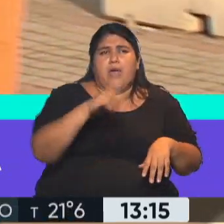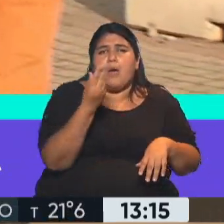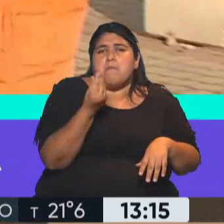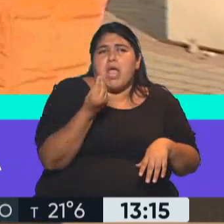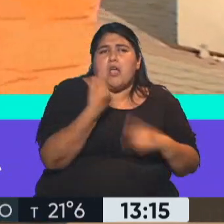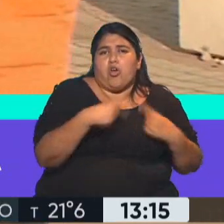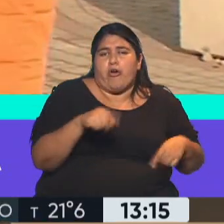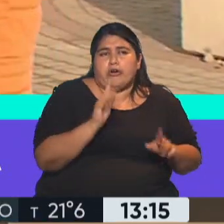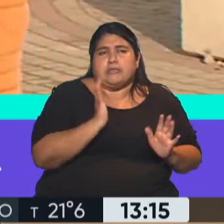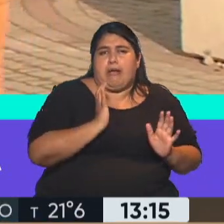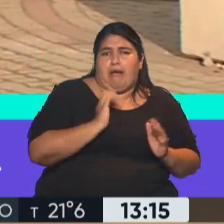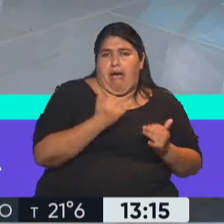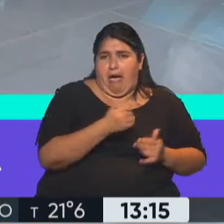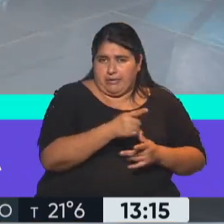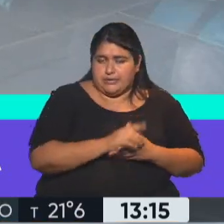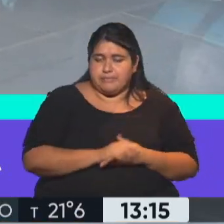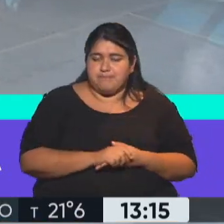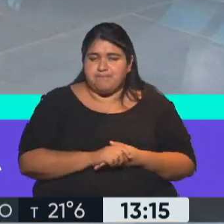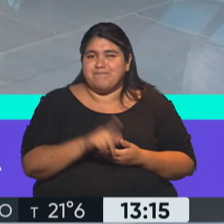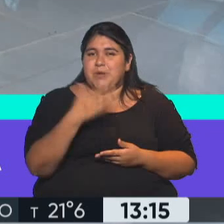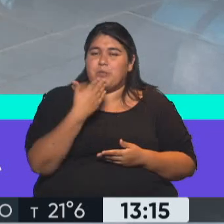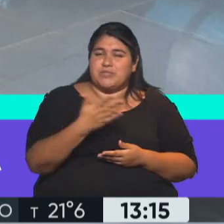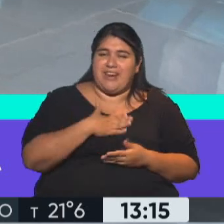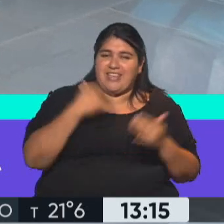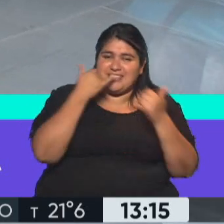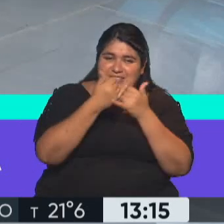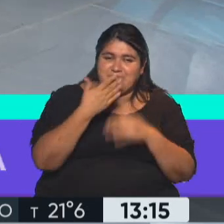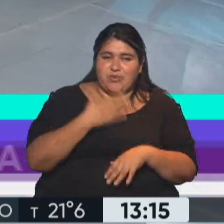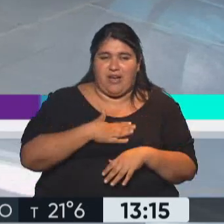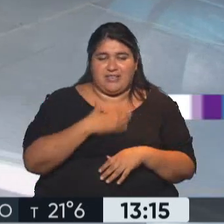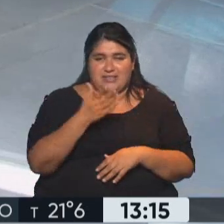Bien, Ignacio, te agradecemos por estos minutos, un placer. Por favor, un placer. Hasta luego. Bueno.